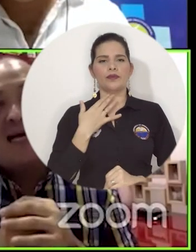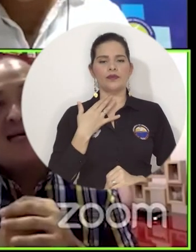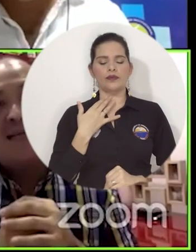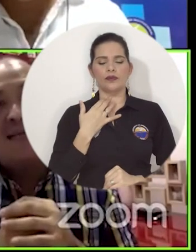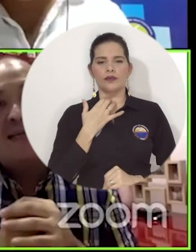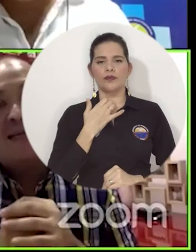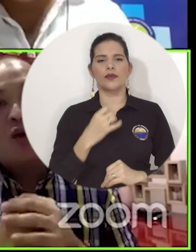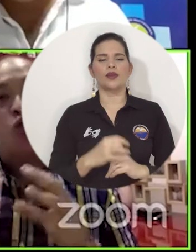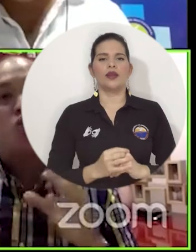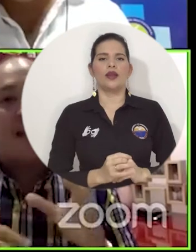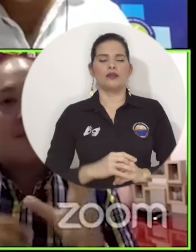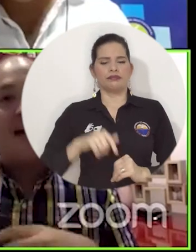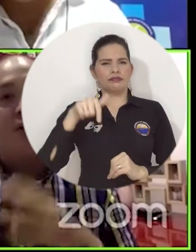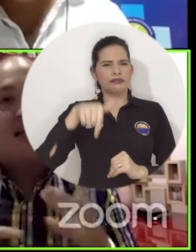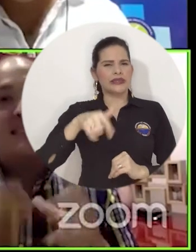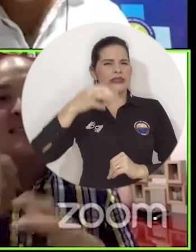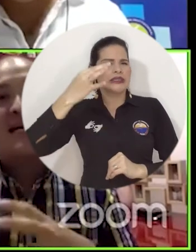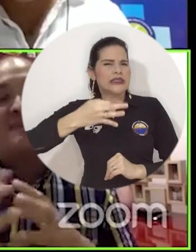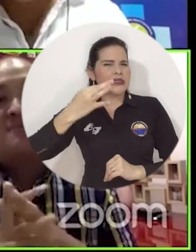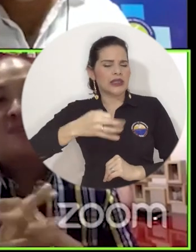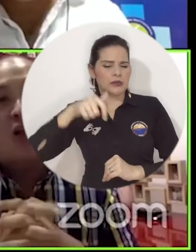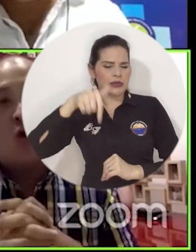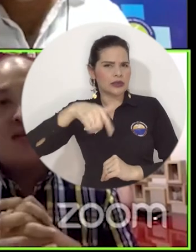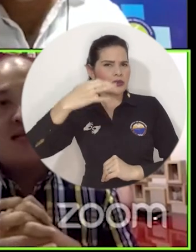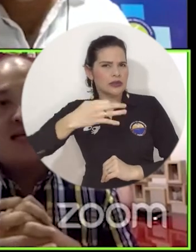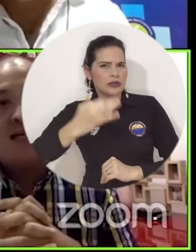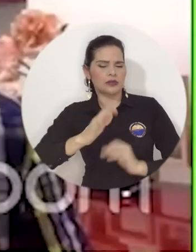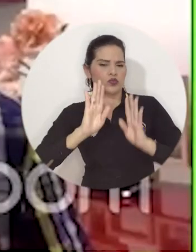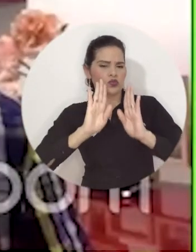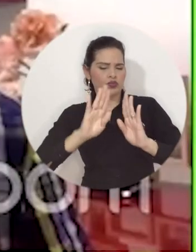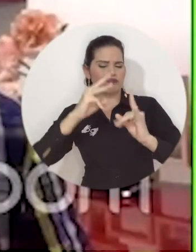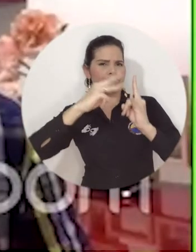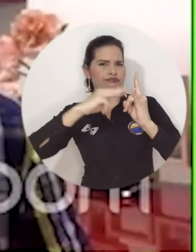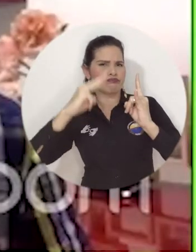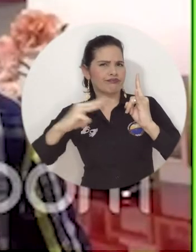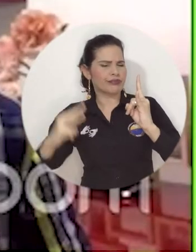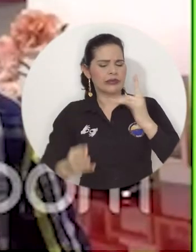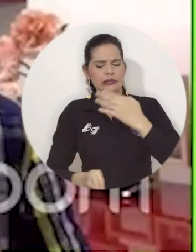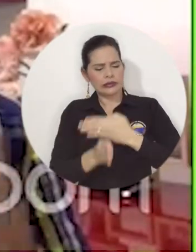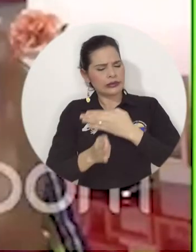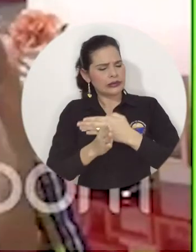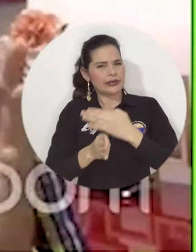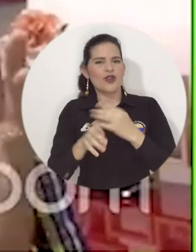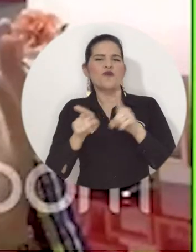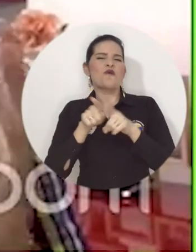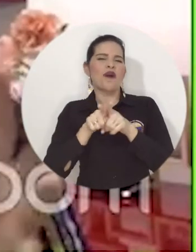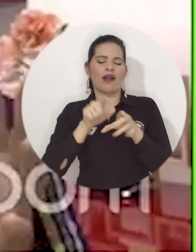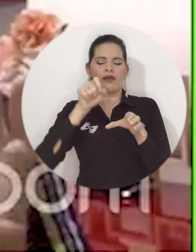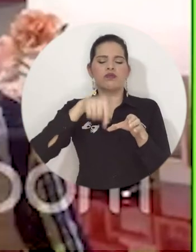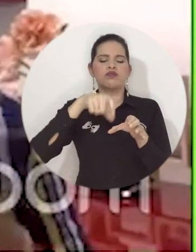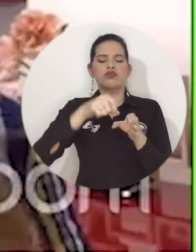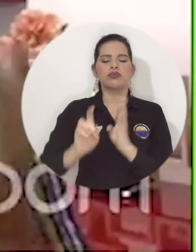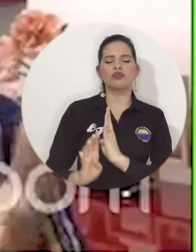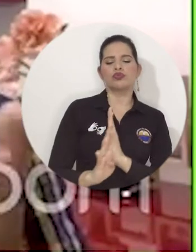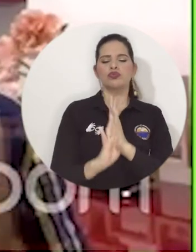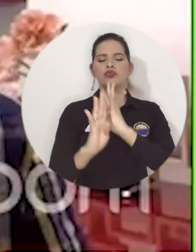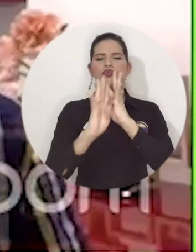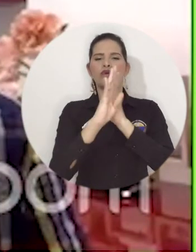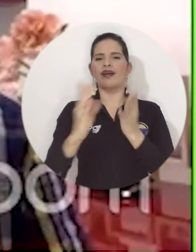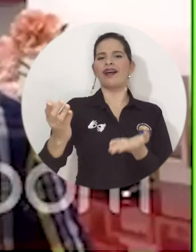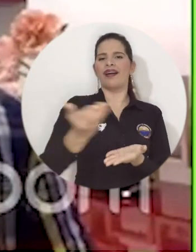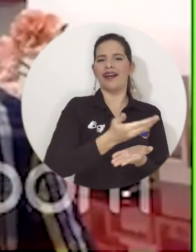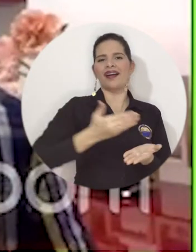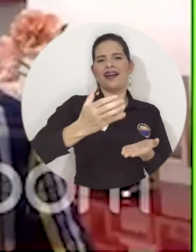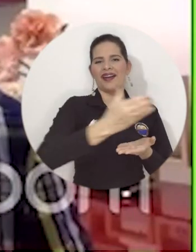ha conservado esa lógica que tiene nuestra universidad de seguir sembrando y de seguir